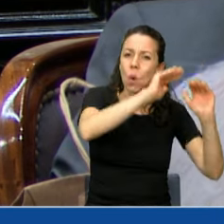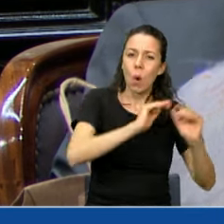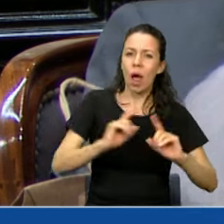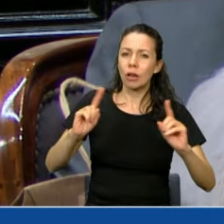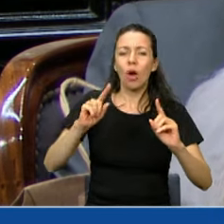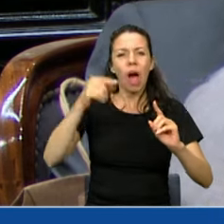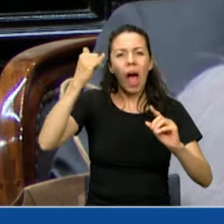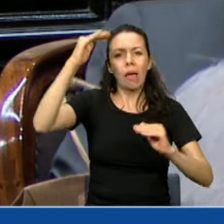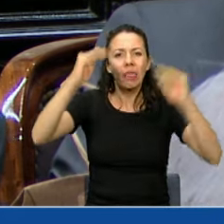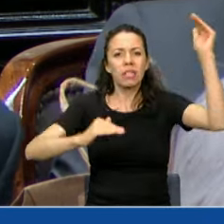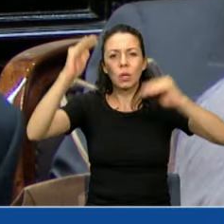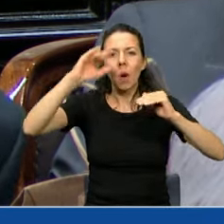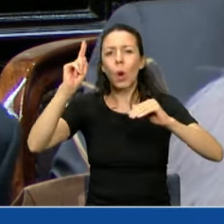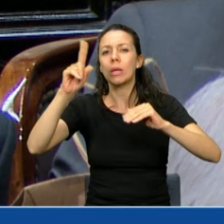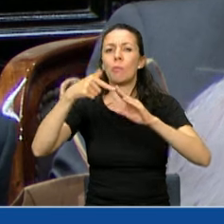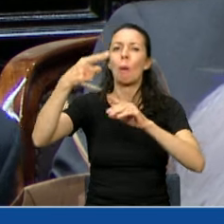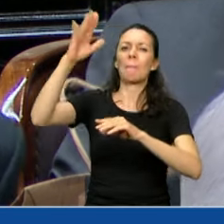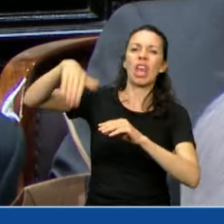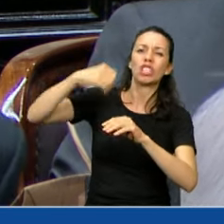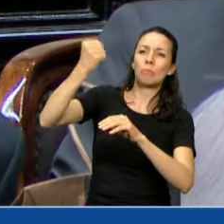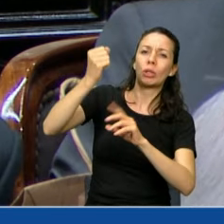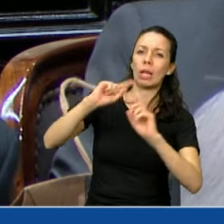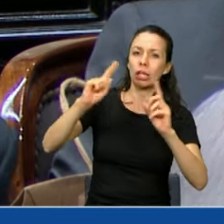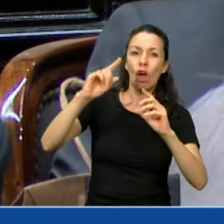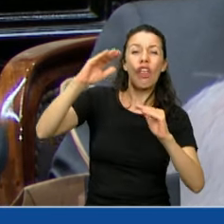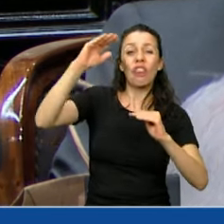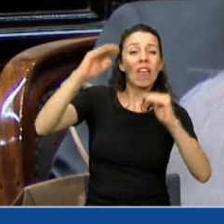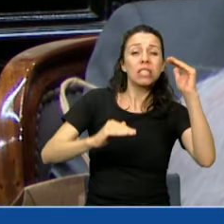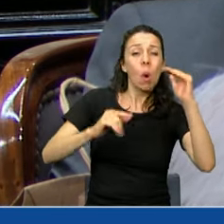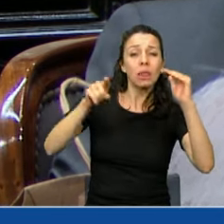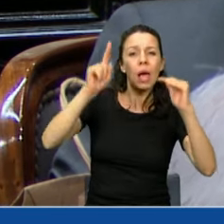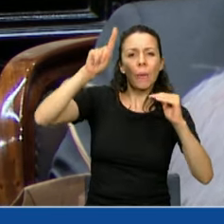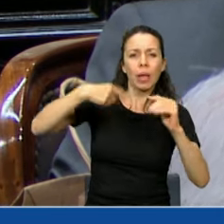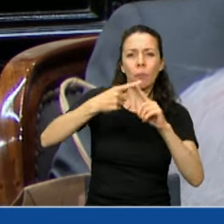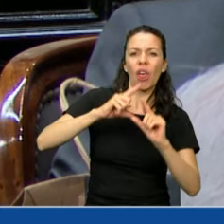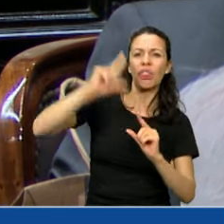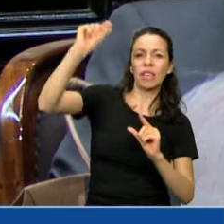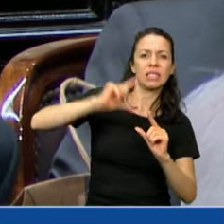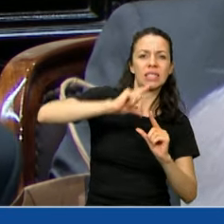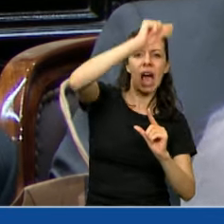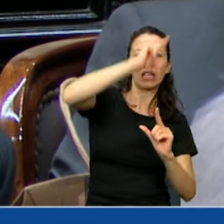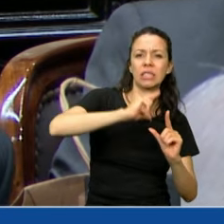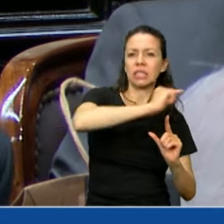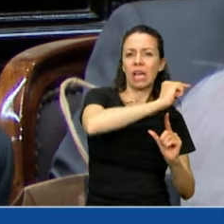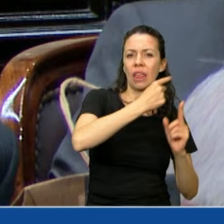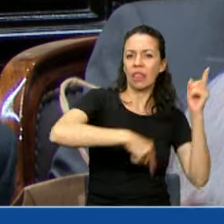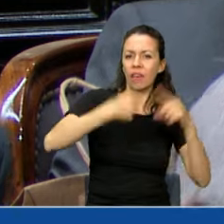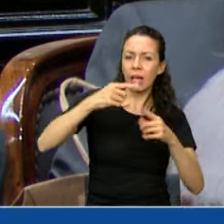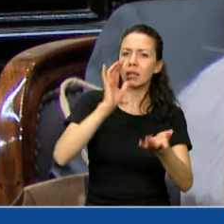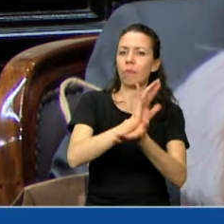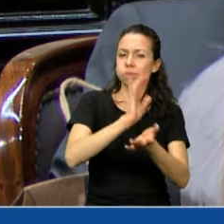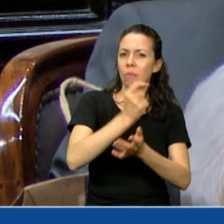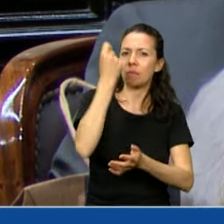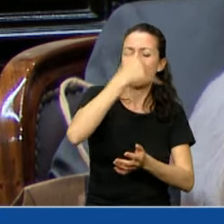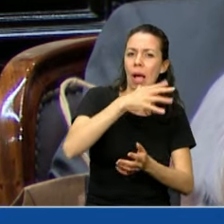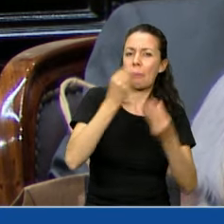seamos de segunda o de tercera somos desiguales porque vivimos a distancias distintas Y eso tiene un costo y para